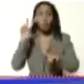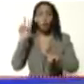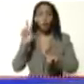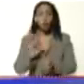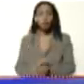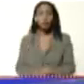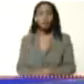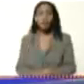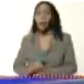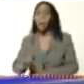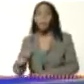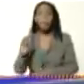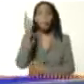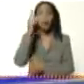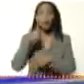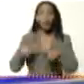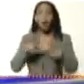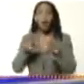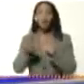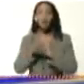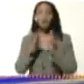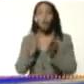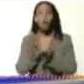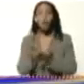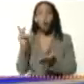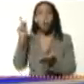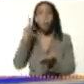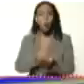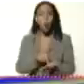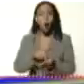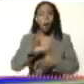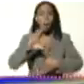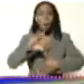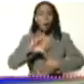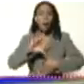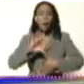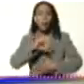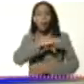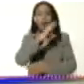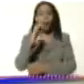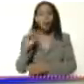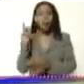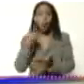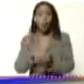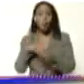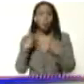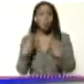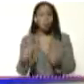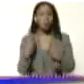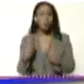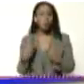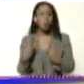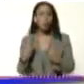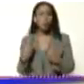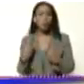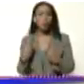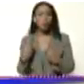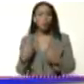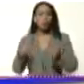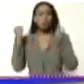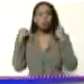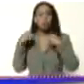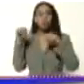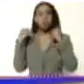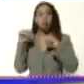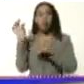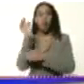el primer lugar del mundo que llegó el primer lugar de América Latina y del Caribe que llegó para los ensayos en